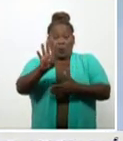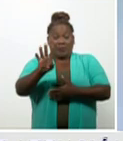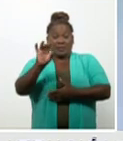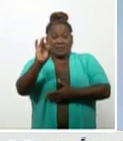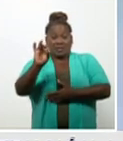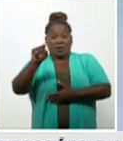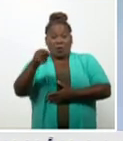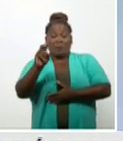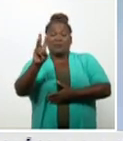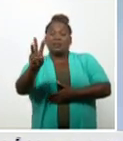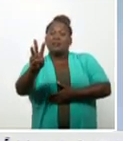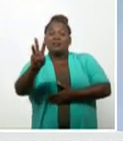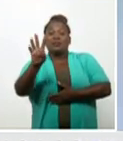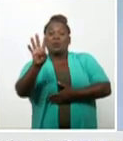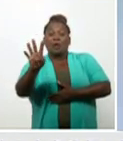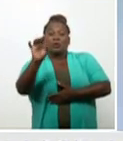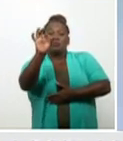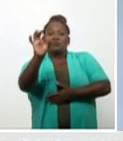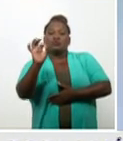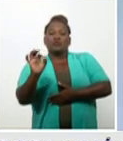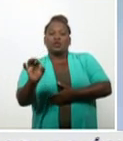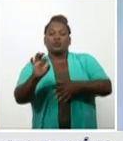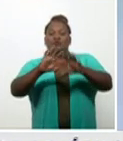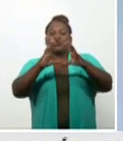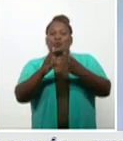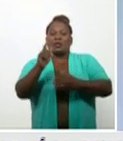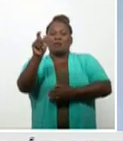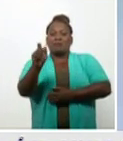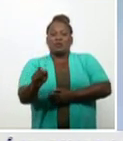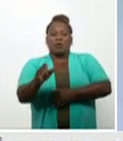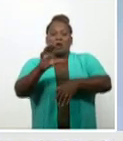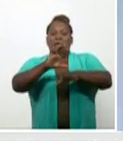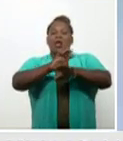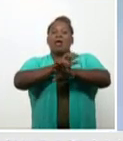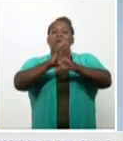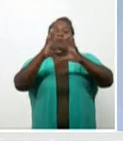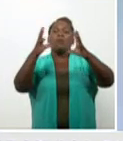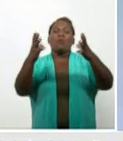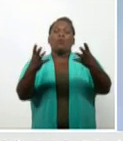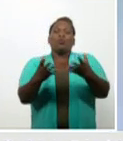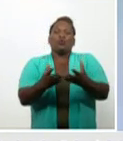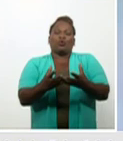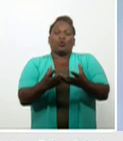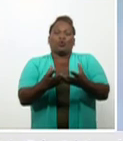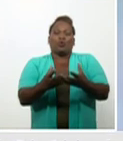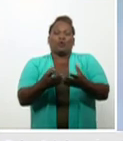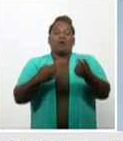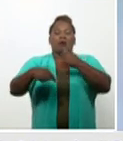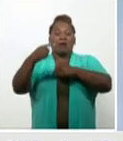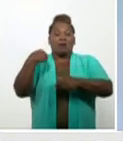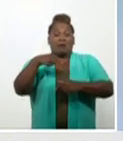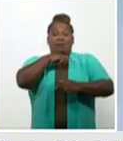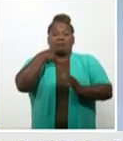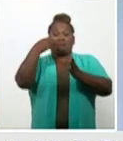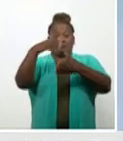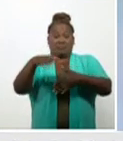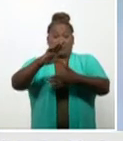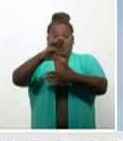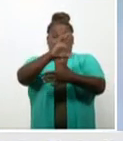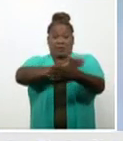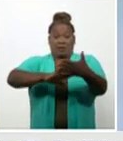47,34% de todos los casos reportados en el mundo y ayer fallecieron en nuestra región